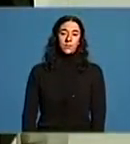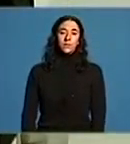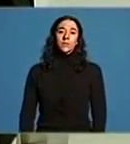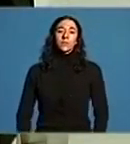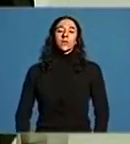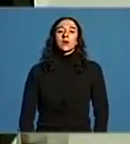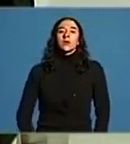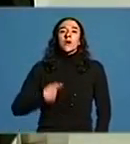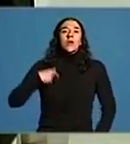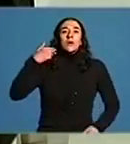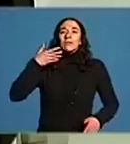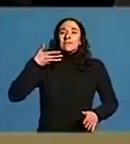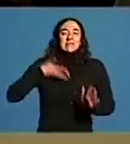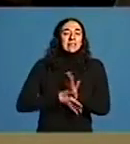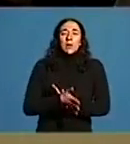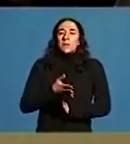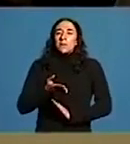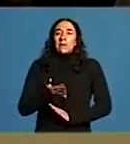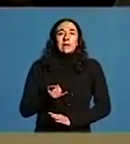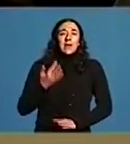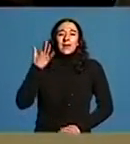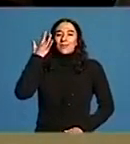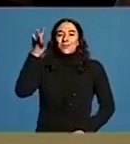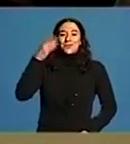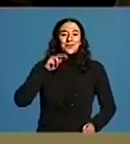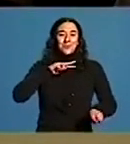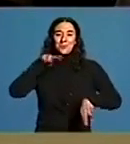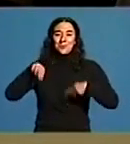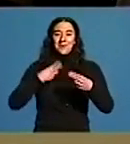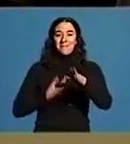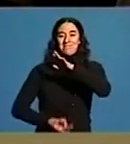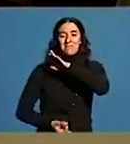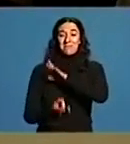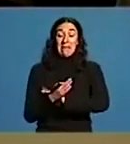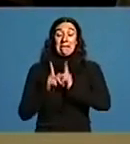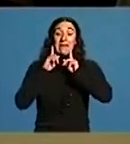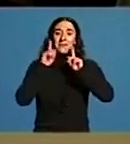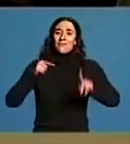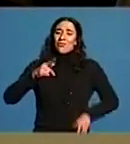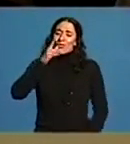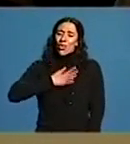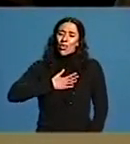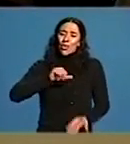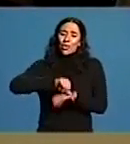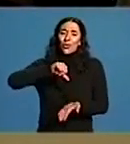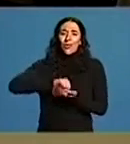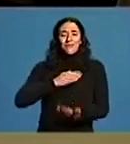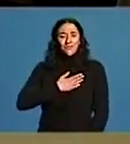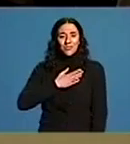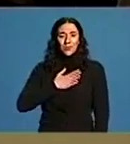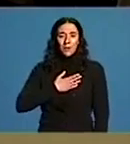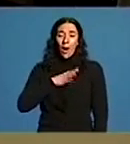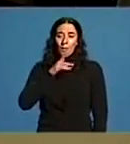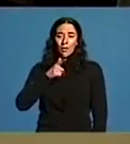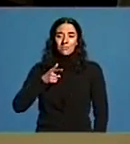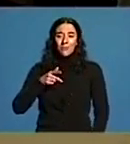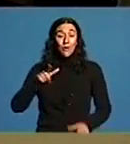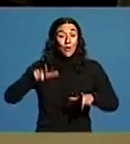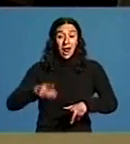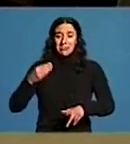Sempre tuve ilusión de montar un restaurante e, en este caso, pues, en mi ciudad, porque creo que demandaba un local de este tipo